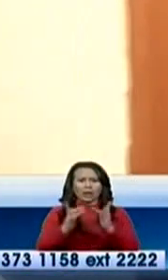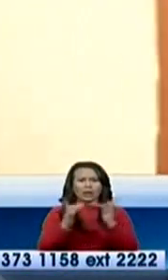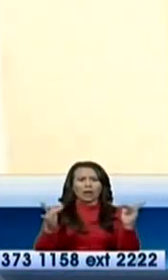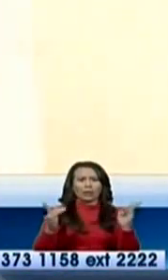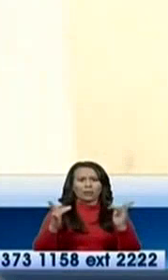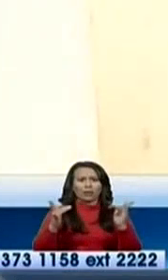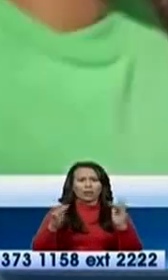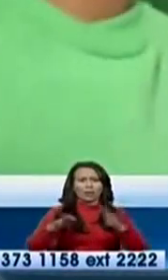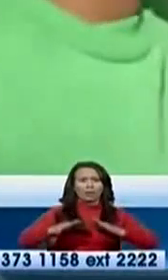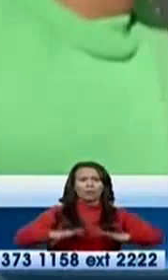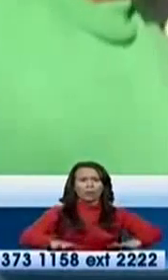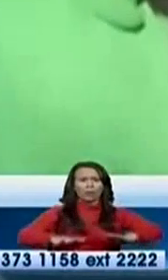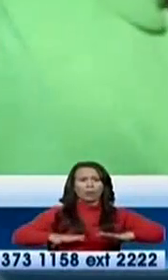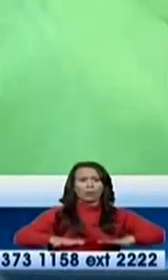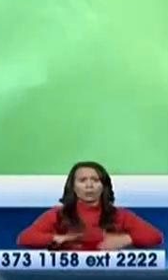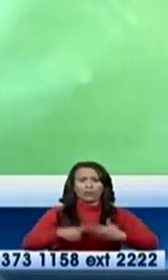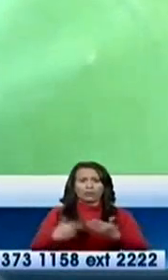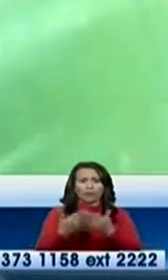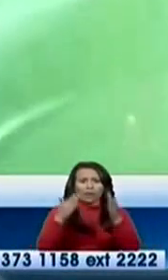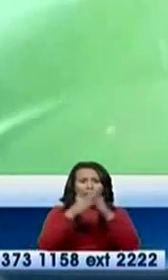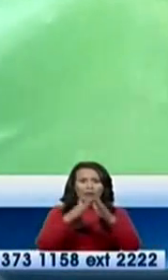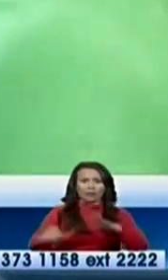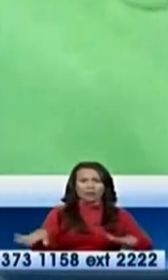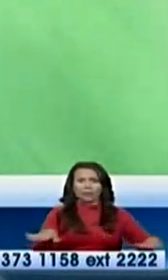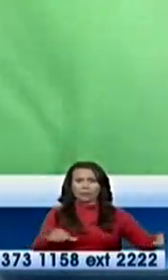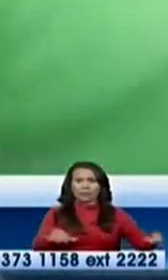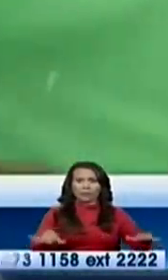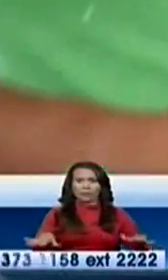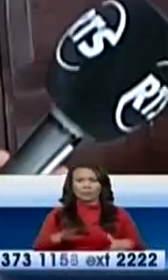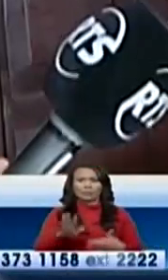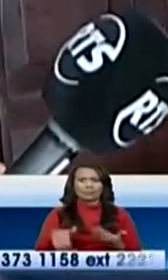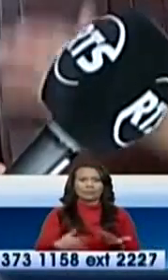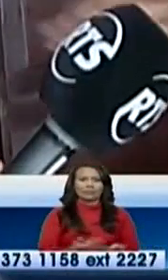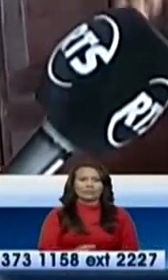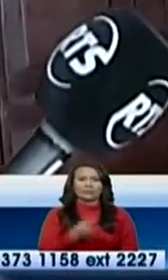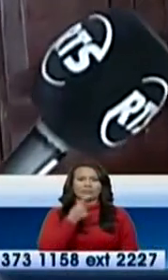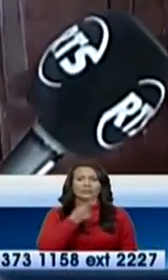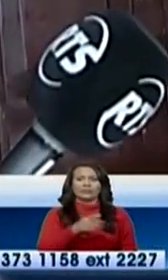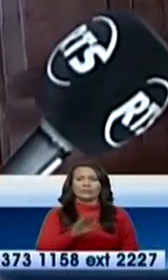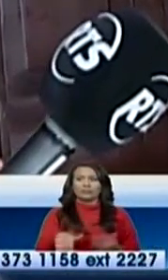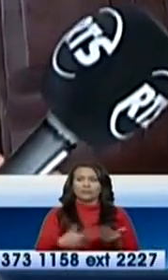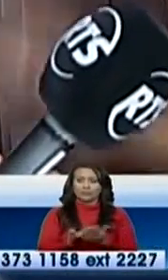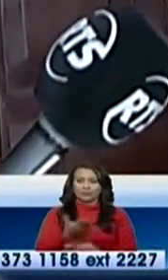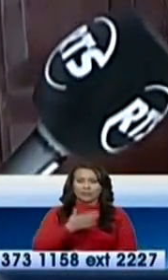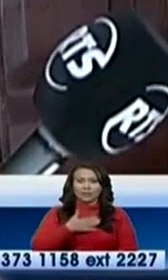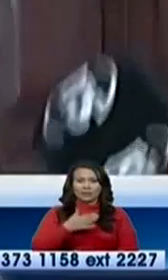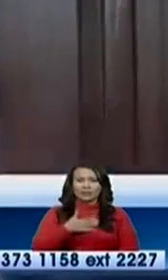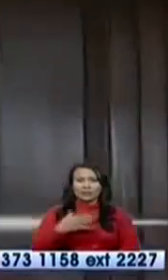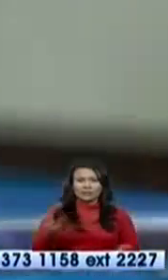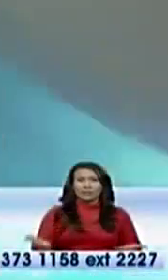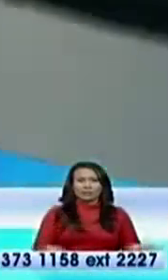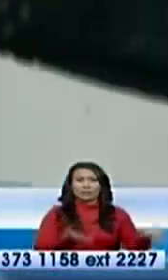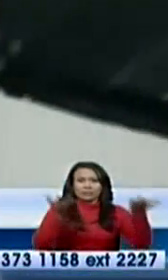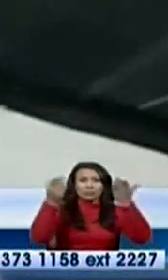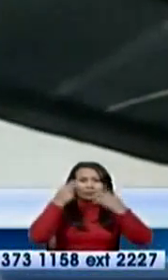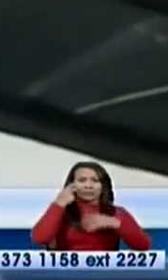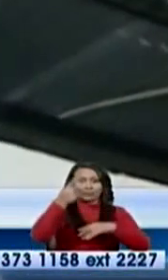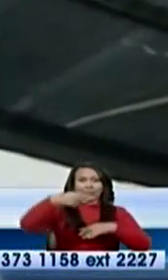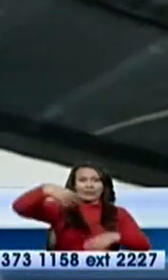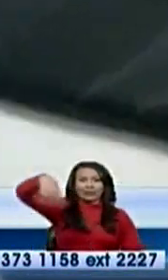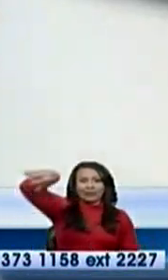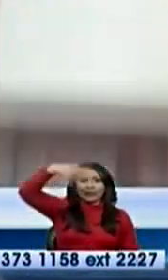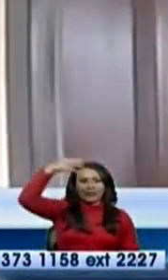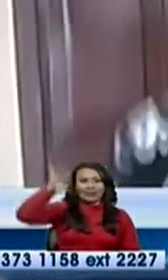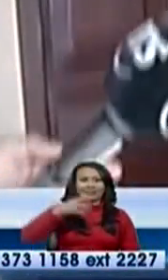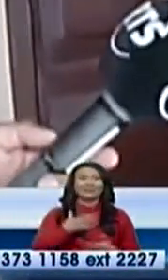y la casa toda. En la cooperativa Bella Visión. Se alzaban como que querían volar para arriba así. Y ya, pues entonces ahí sí